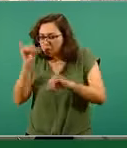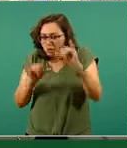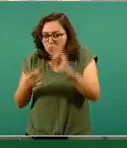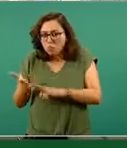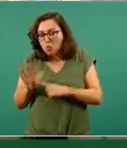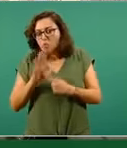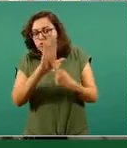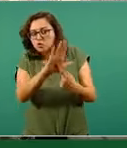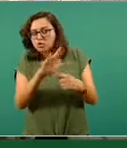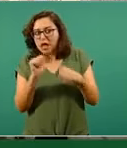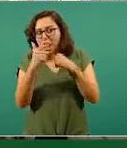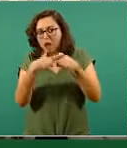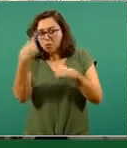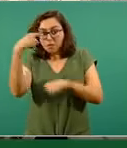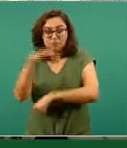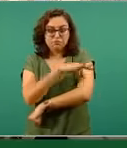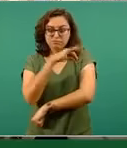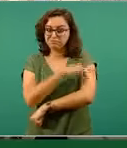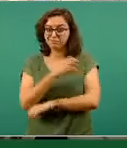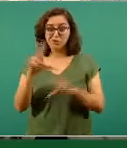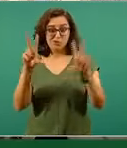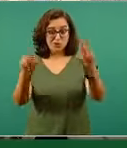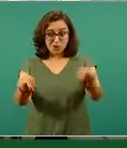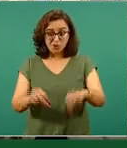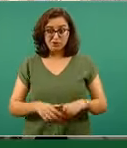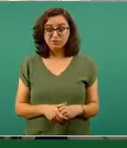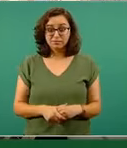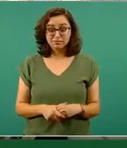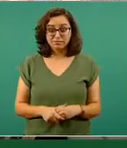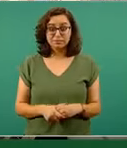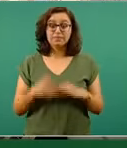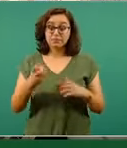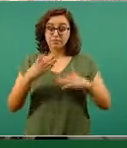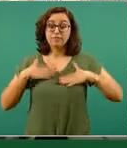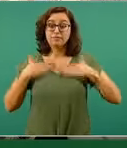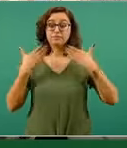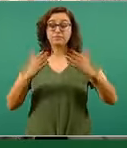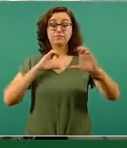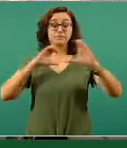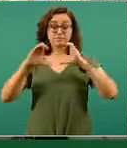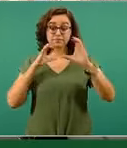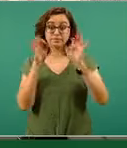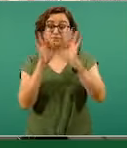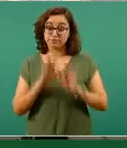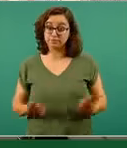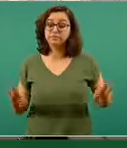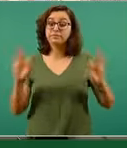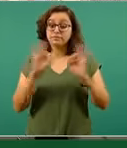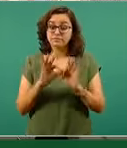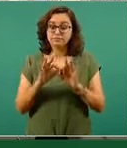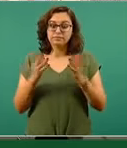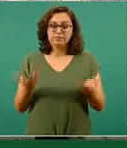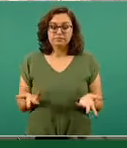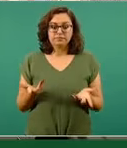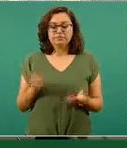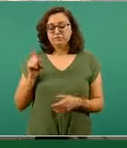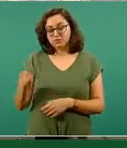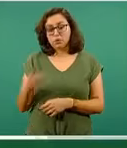pida como condición. Es muy importante, es parte también de la confianza y también de la comunicación. Digo, si ya recibió la